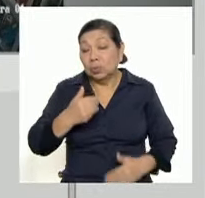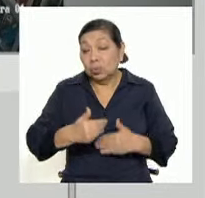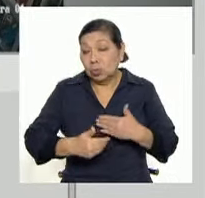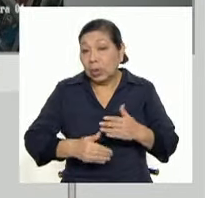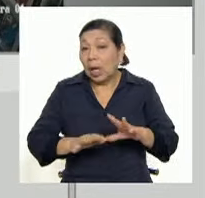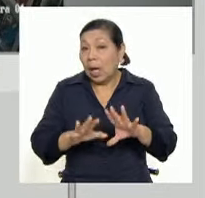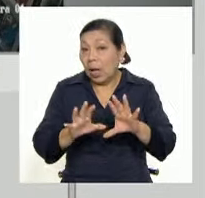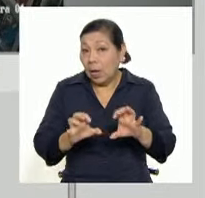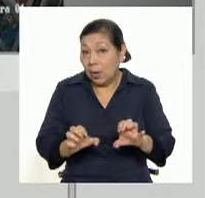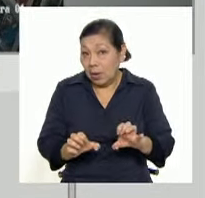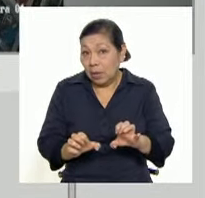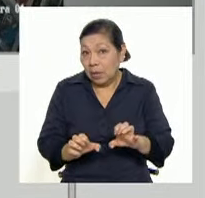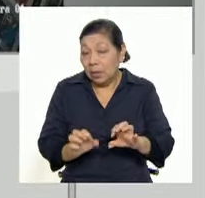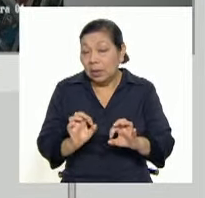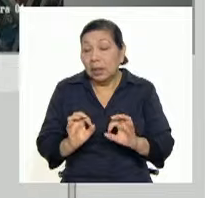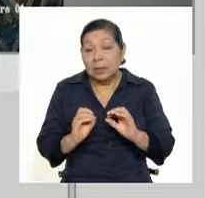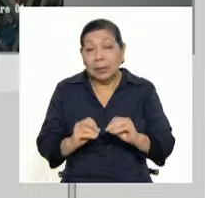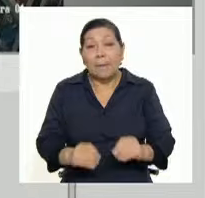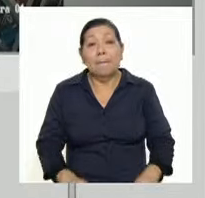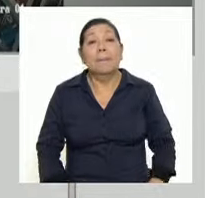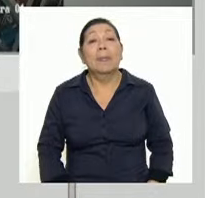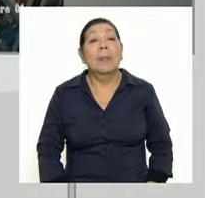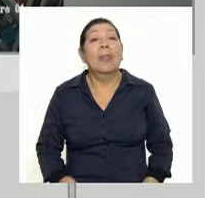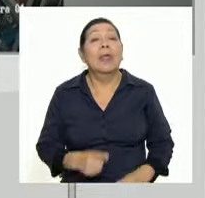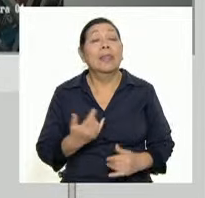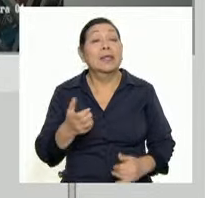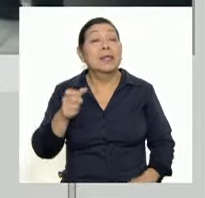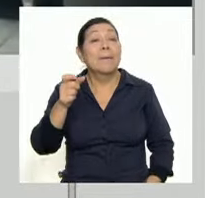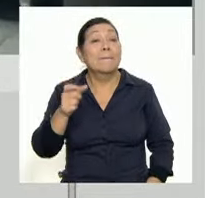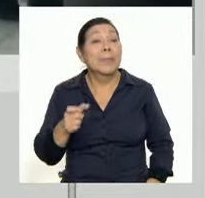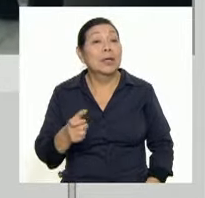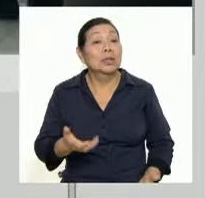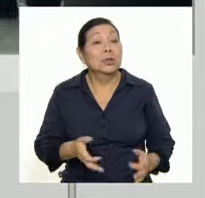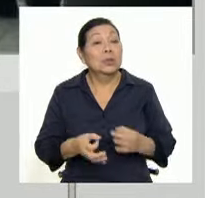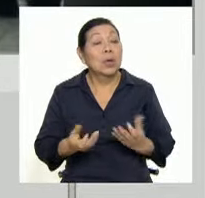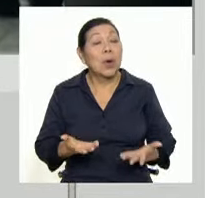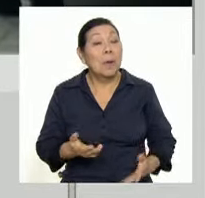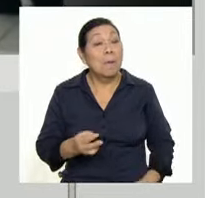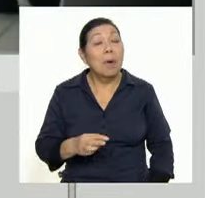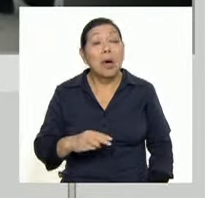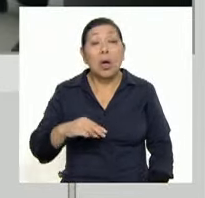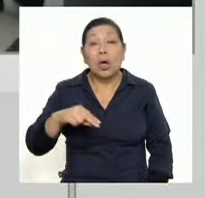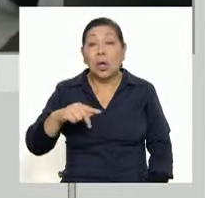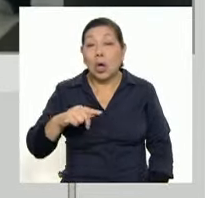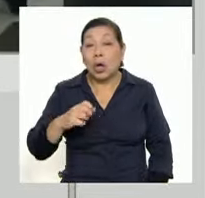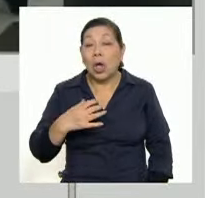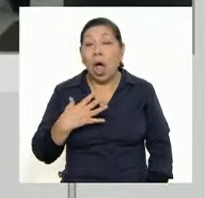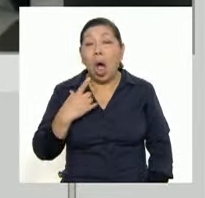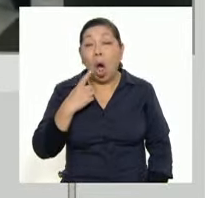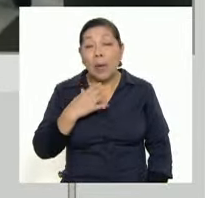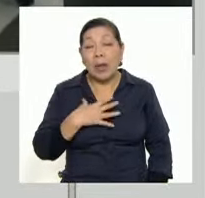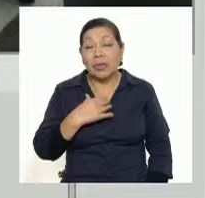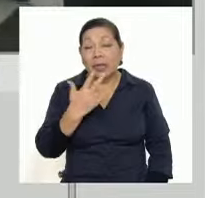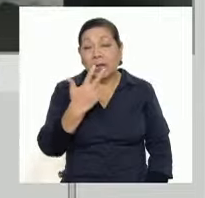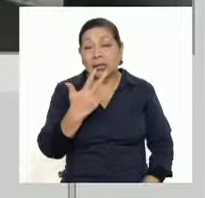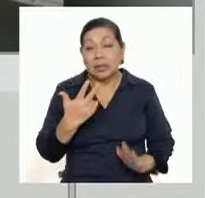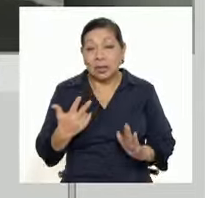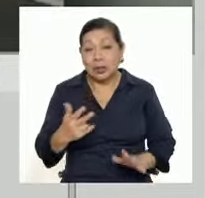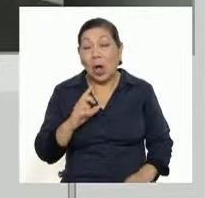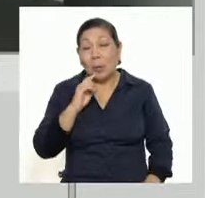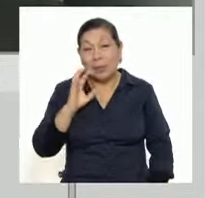y que evalúe de manera concienzuda la situación de este sujeto identificado como Miguel Noriega Candioti de 38 años.